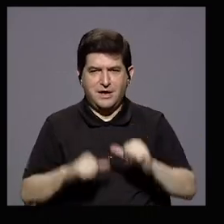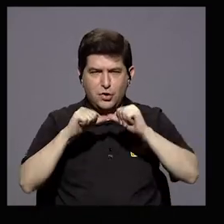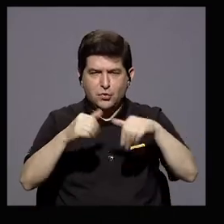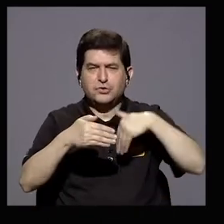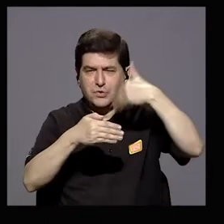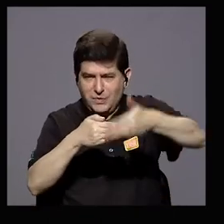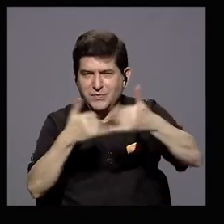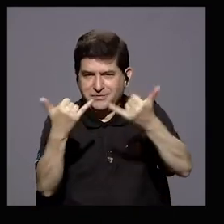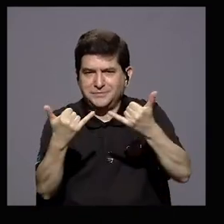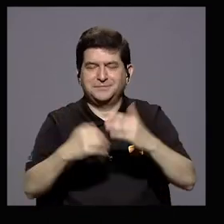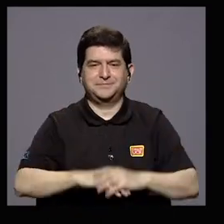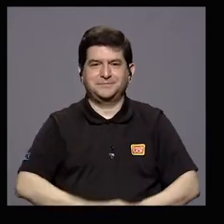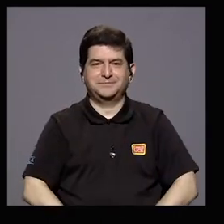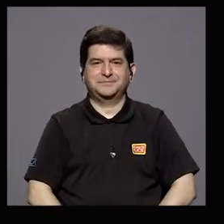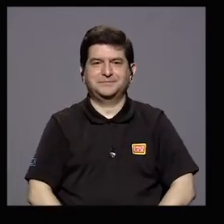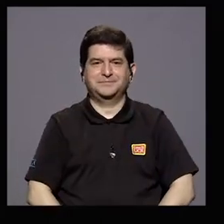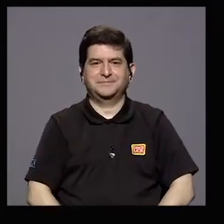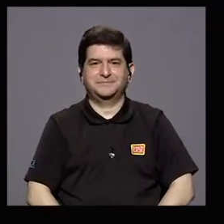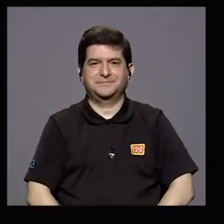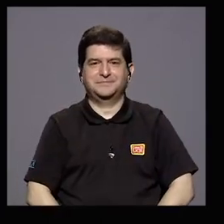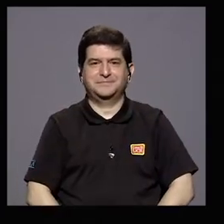casito.